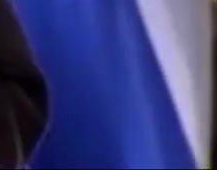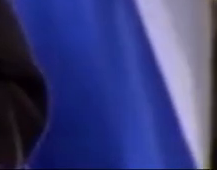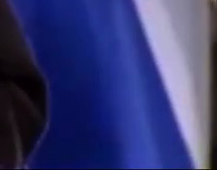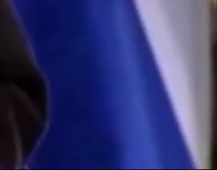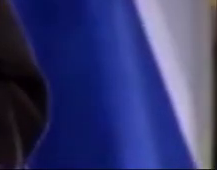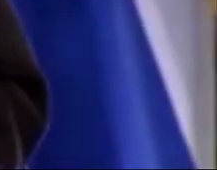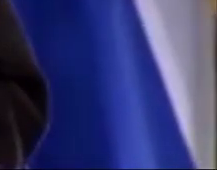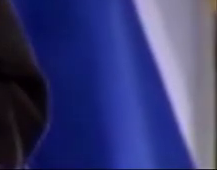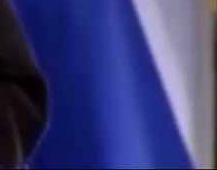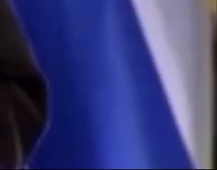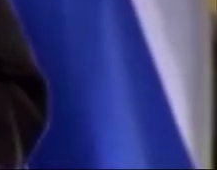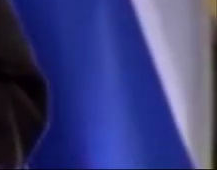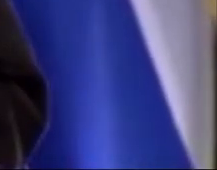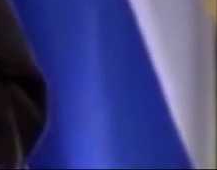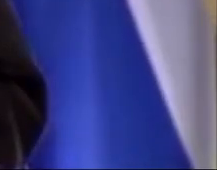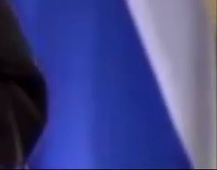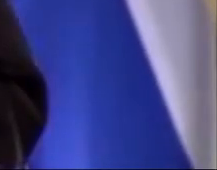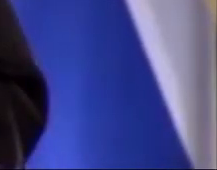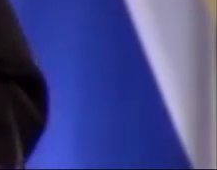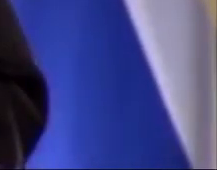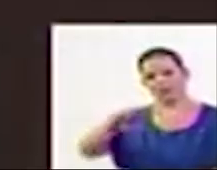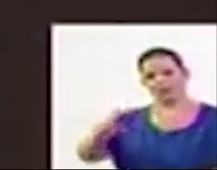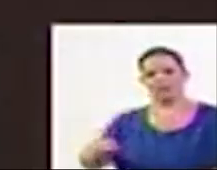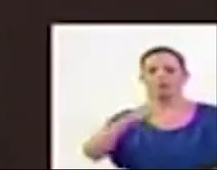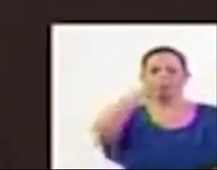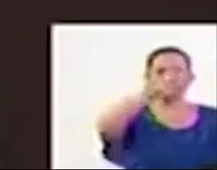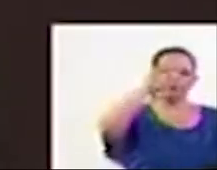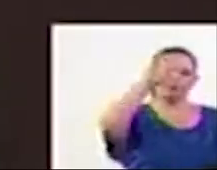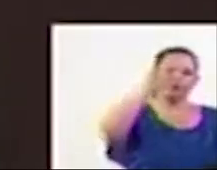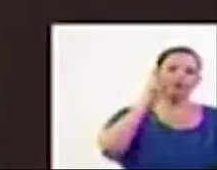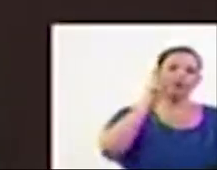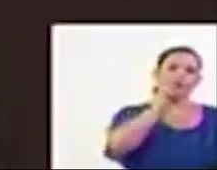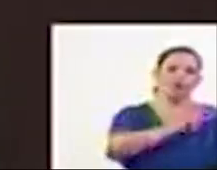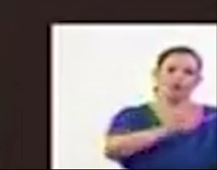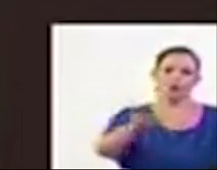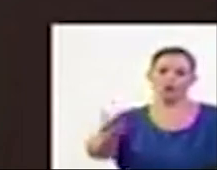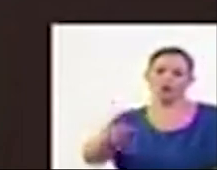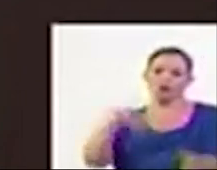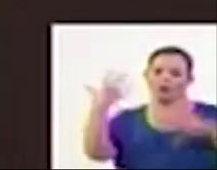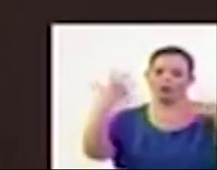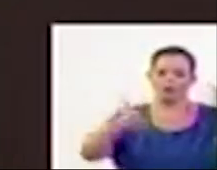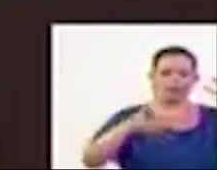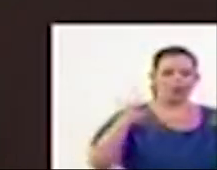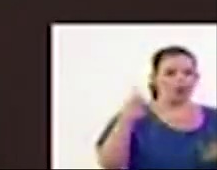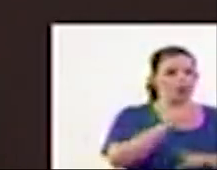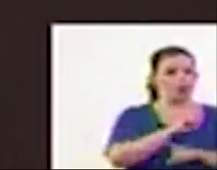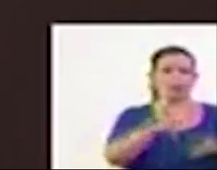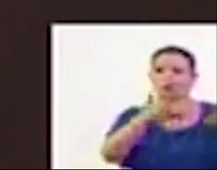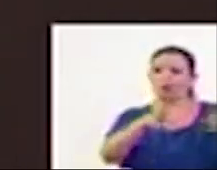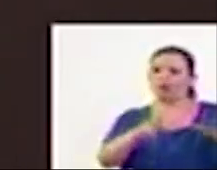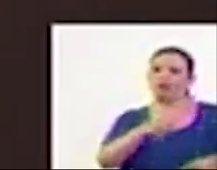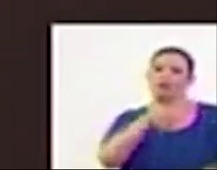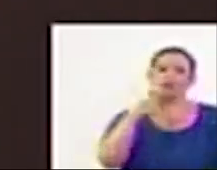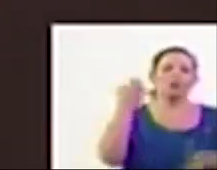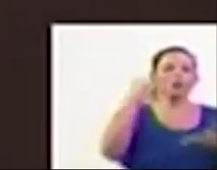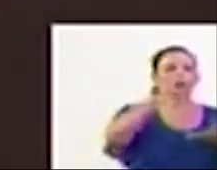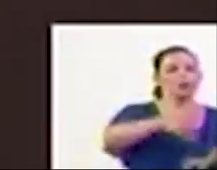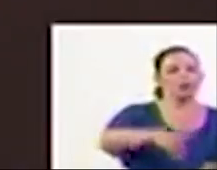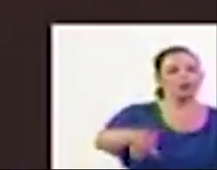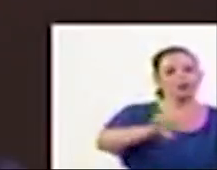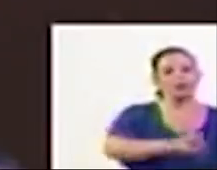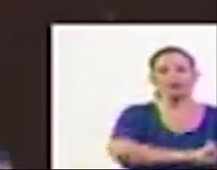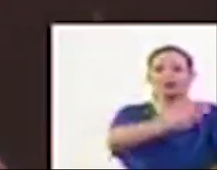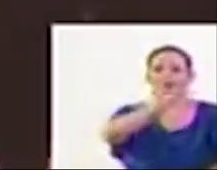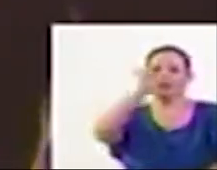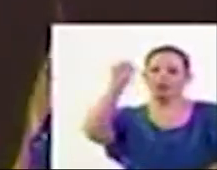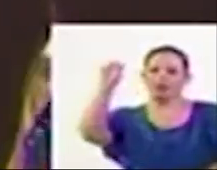El mandatario Daniel Ortega viajó este martes a Cuba, donde participó en la Cumbre del Alba. Parte de su discurso, que duró poco menos de la